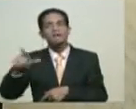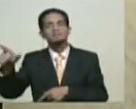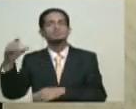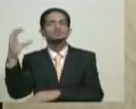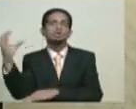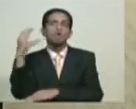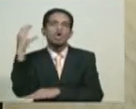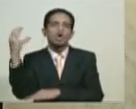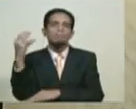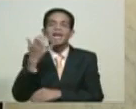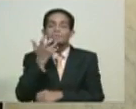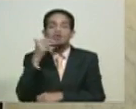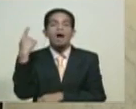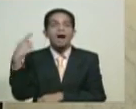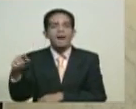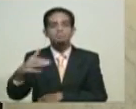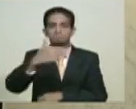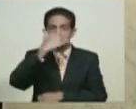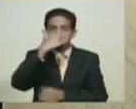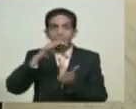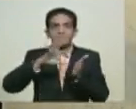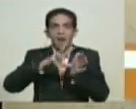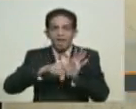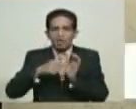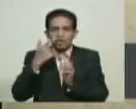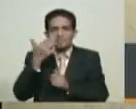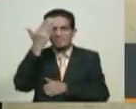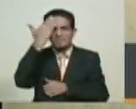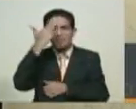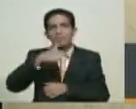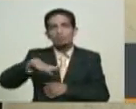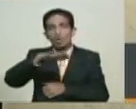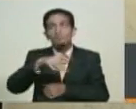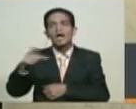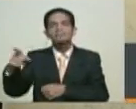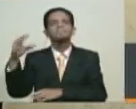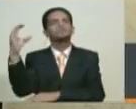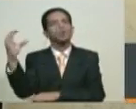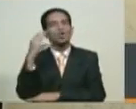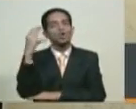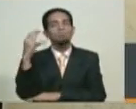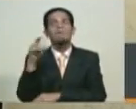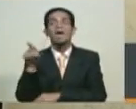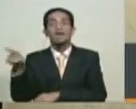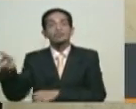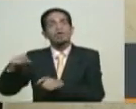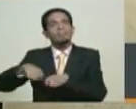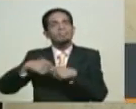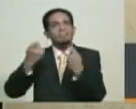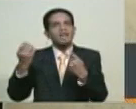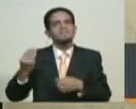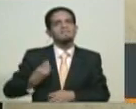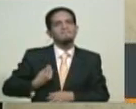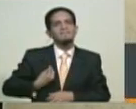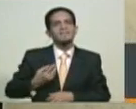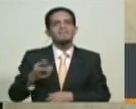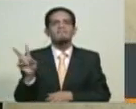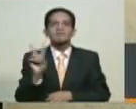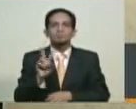y de ladrones del dinero venezolano. Eso ha afectado la vida del venezolano, la ha hecho más